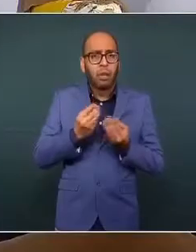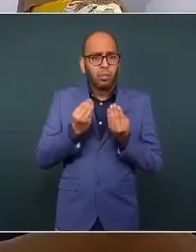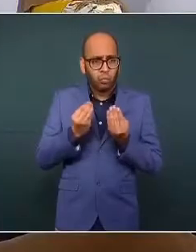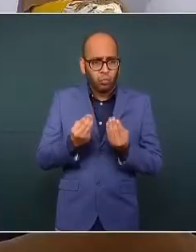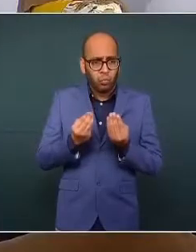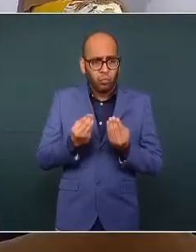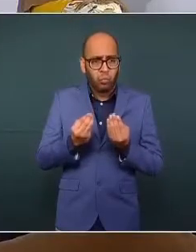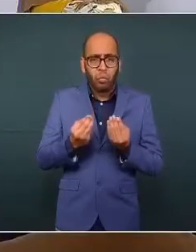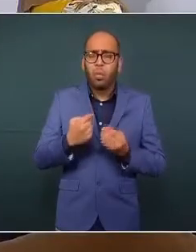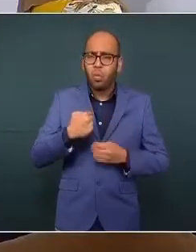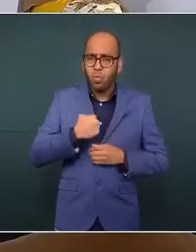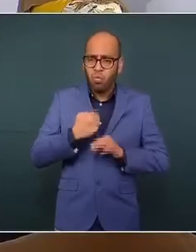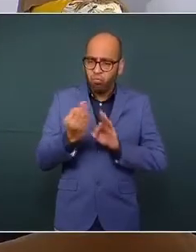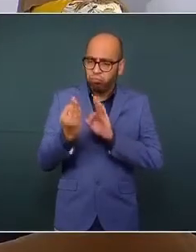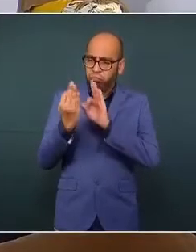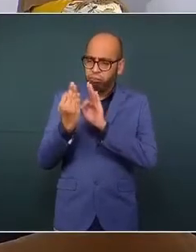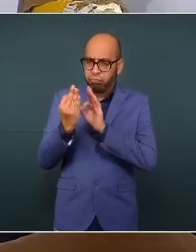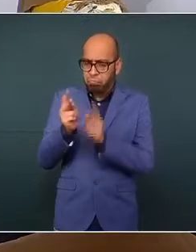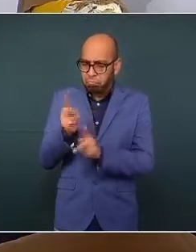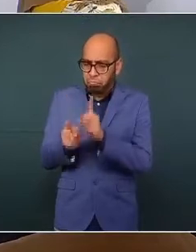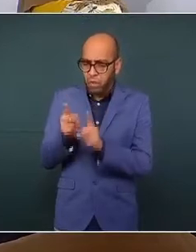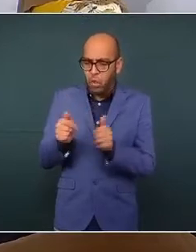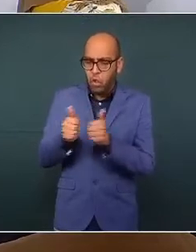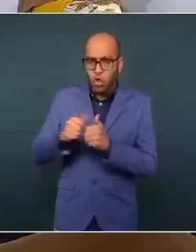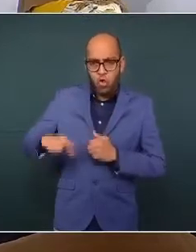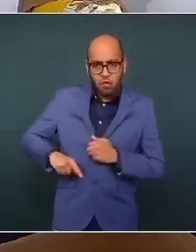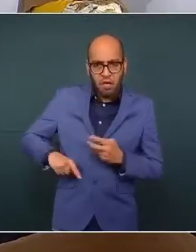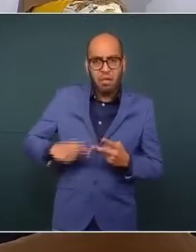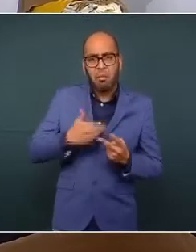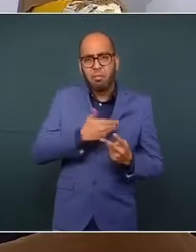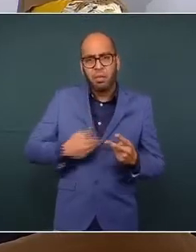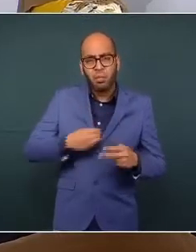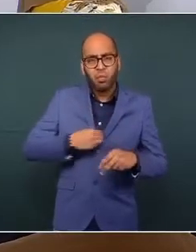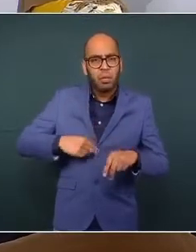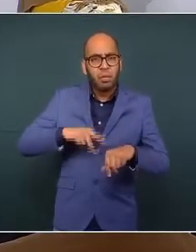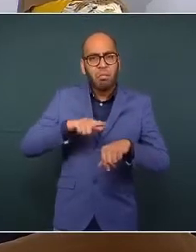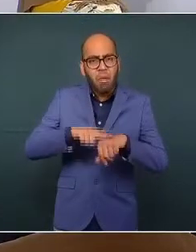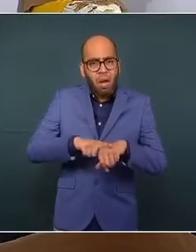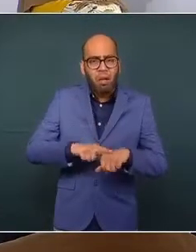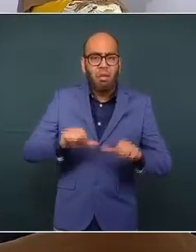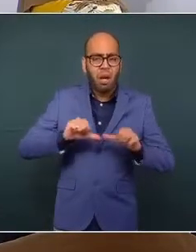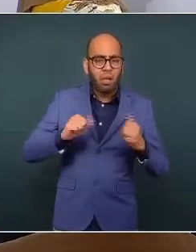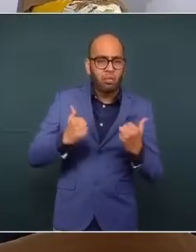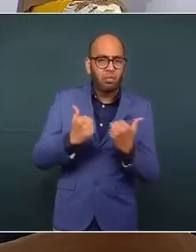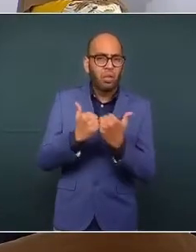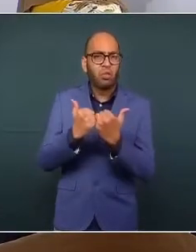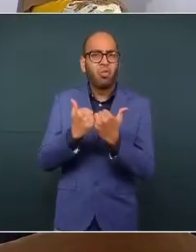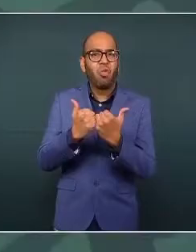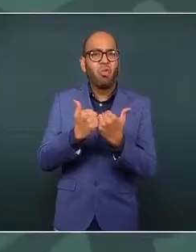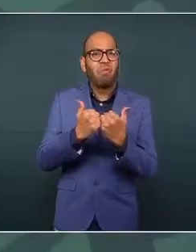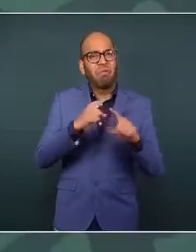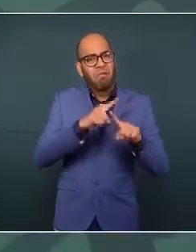hablar con gobernadores, con presidentes municipales, con organizaciones sociales.